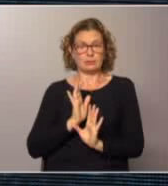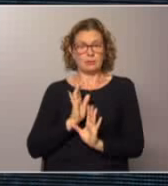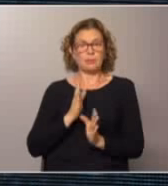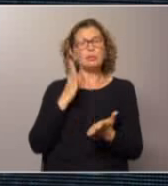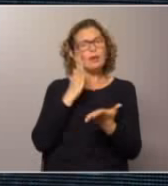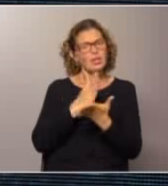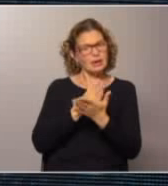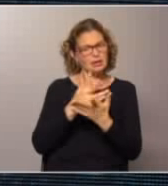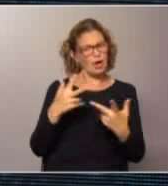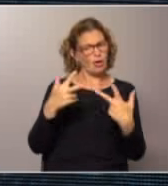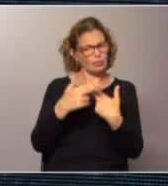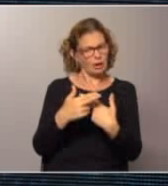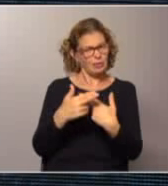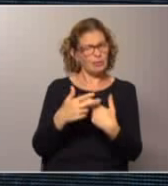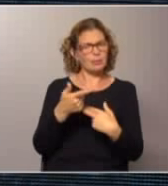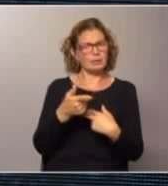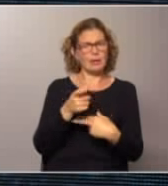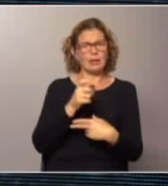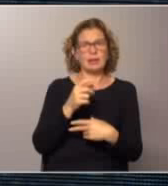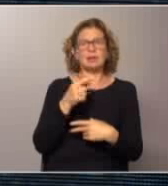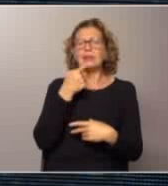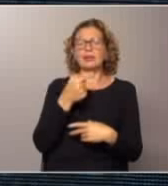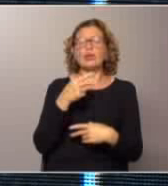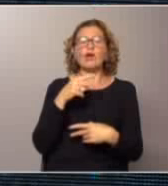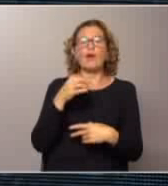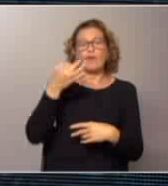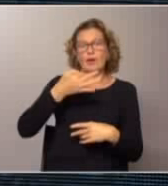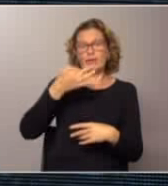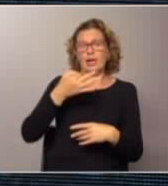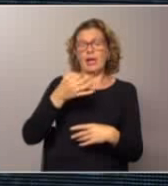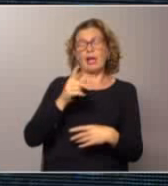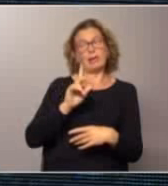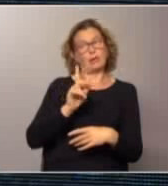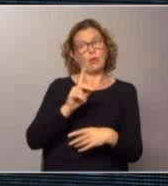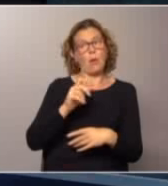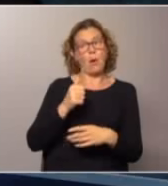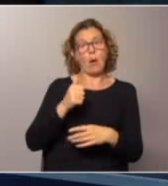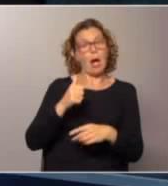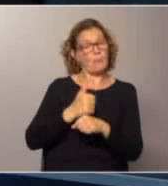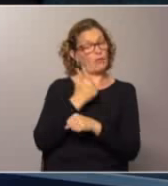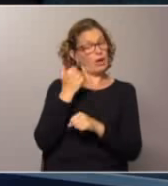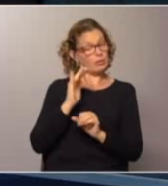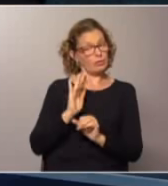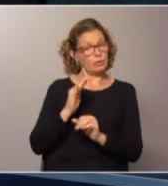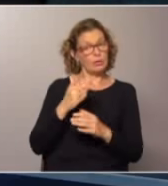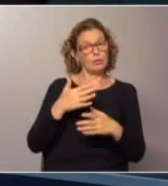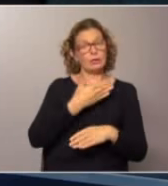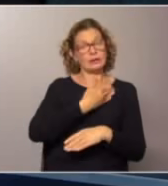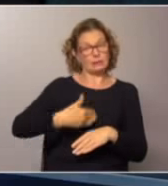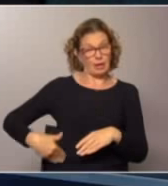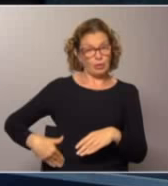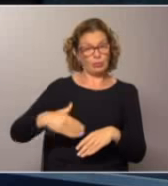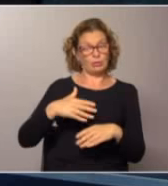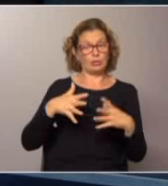derecho a cortarlo porque está diciendo verdades no probadas de nuevo el contexto es muy importante lo que trampa está haciendo en eeuu con